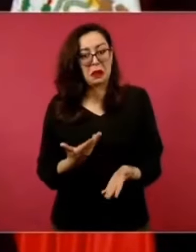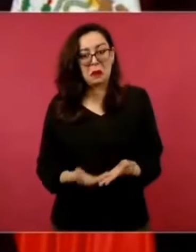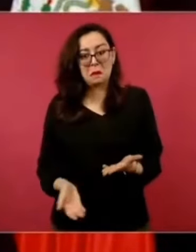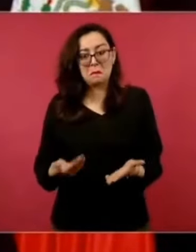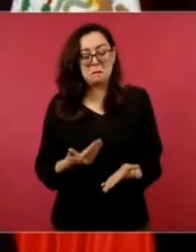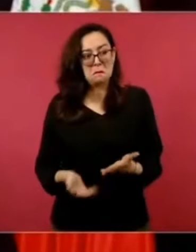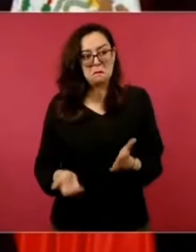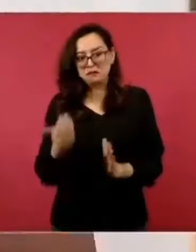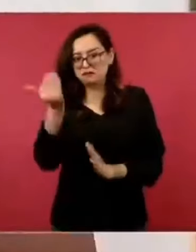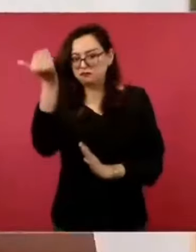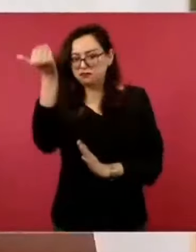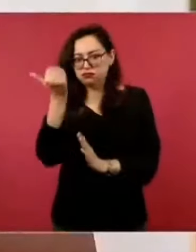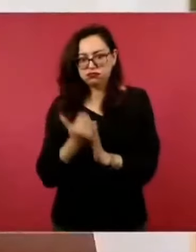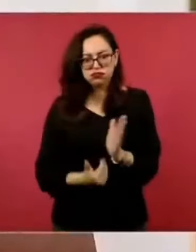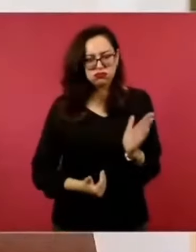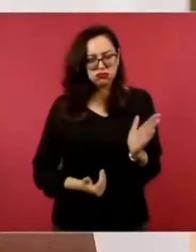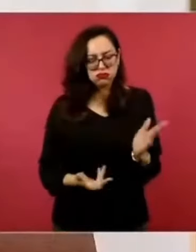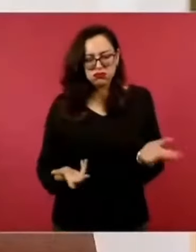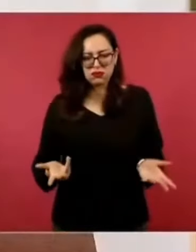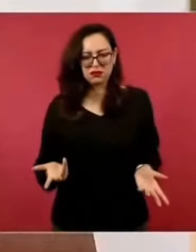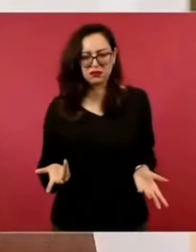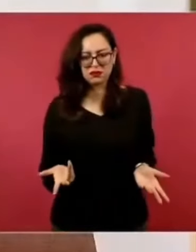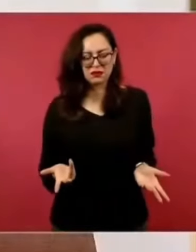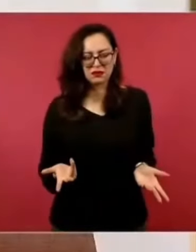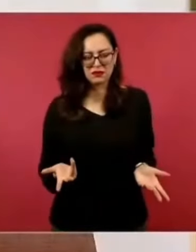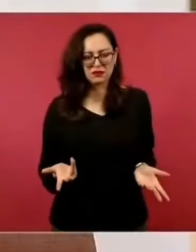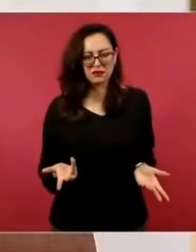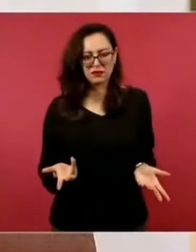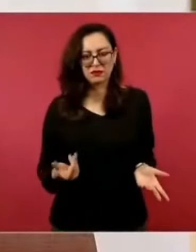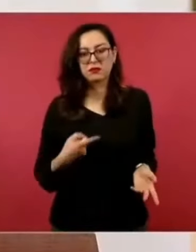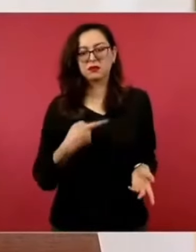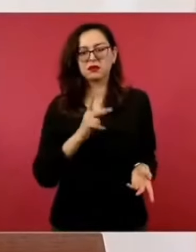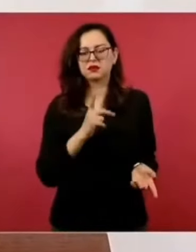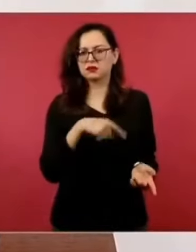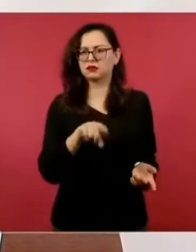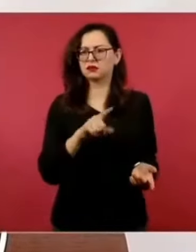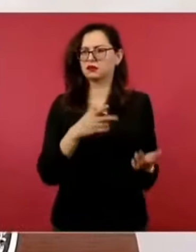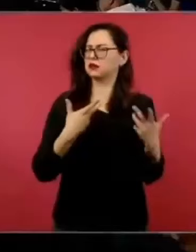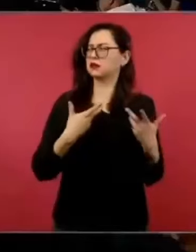seis Entonces es una